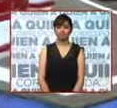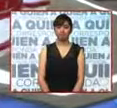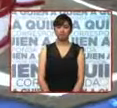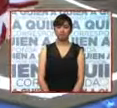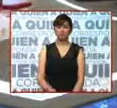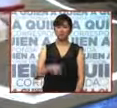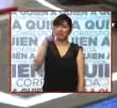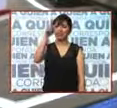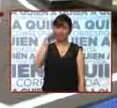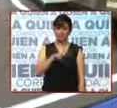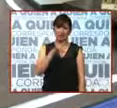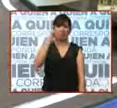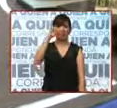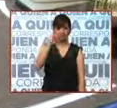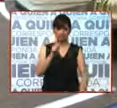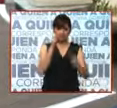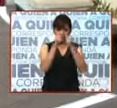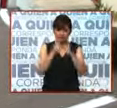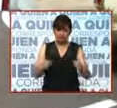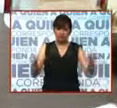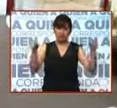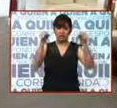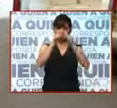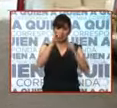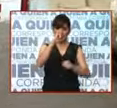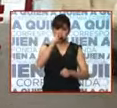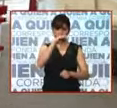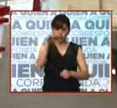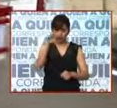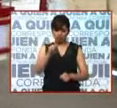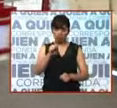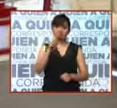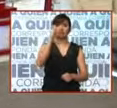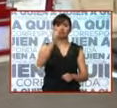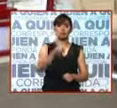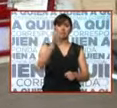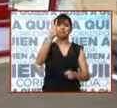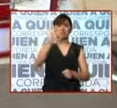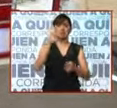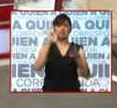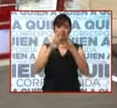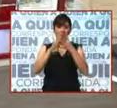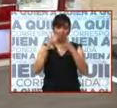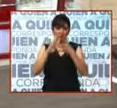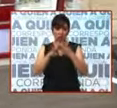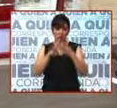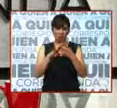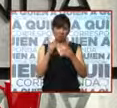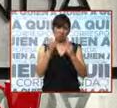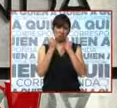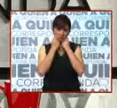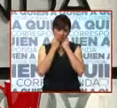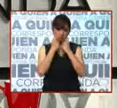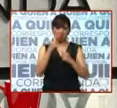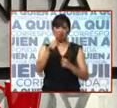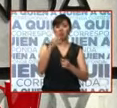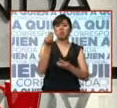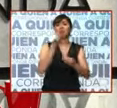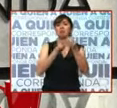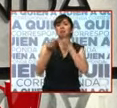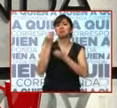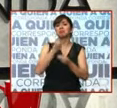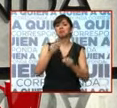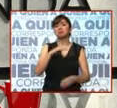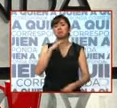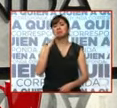Y la neta que sí, ¿eh? El Seguro Social sí es juez y parte, carcelero, prepara la cena y el desayuno, pues hace